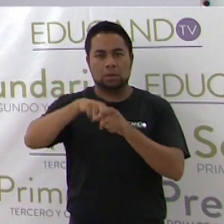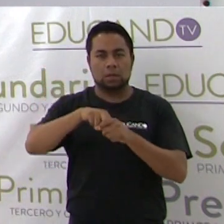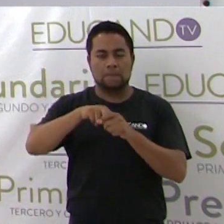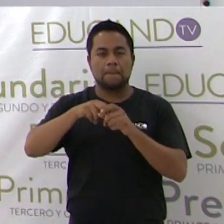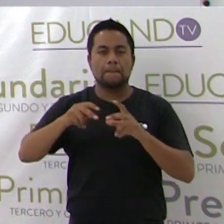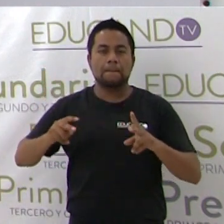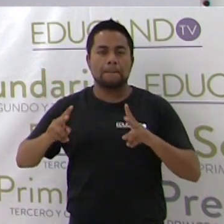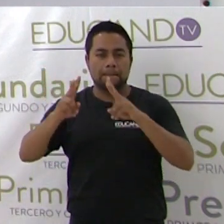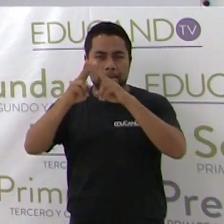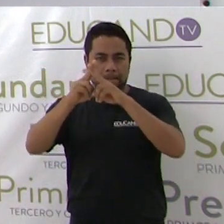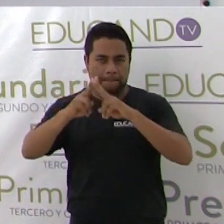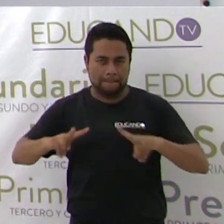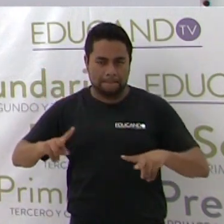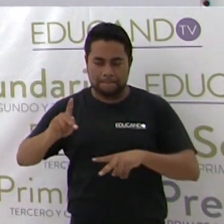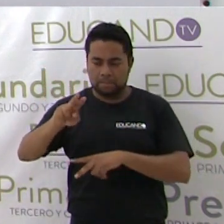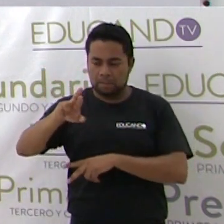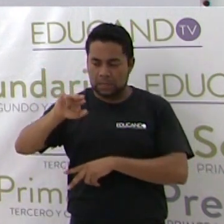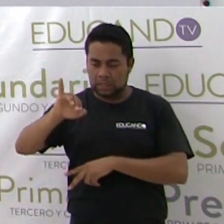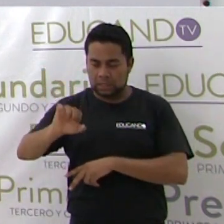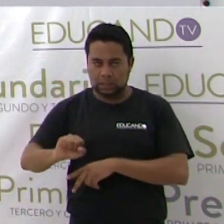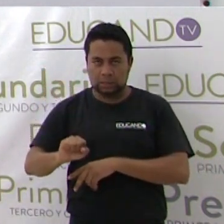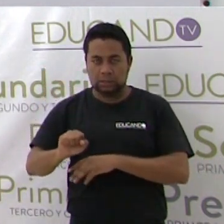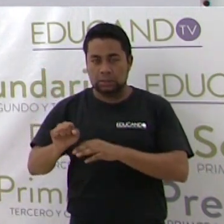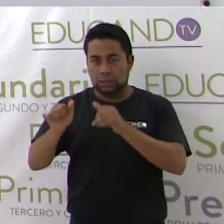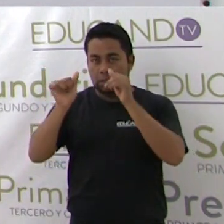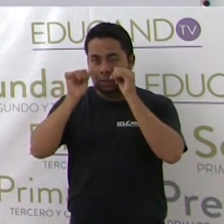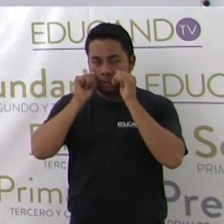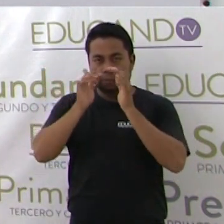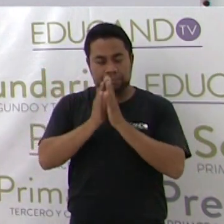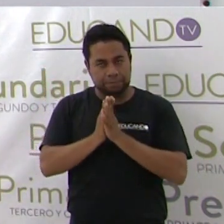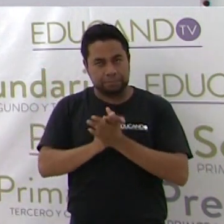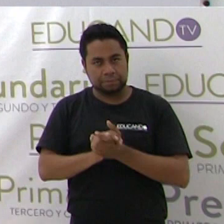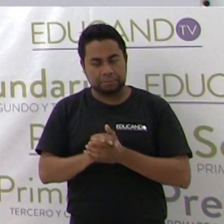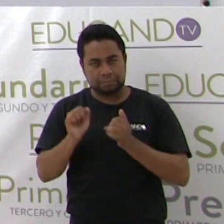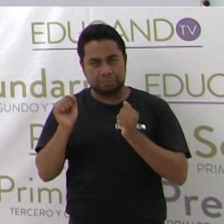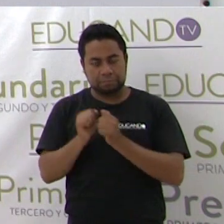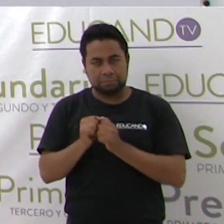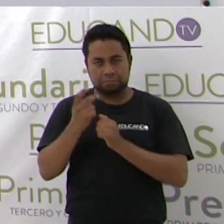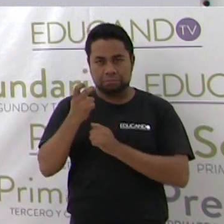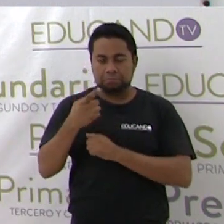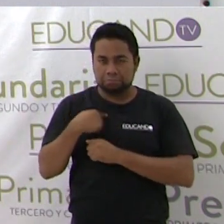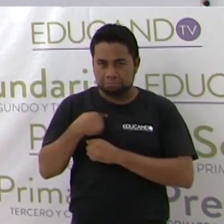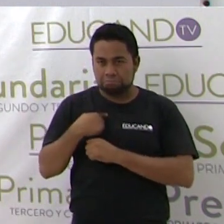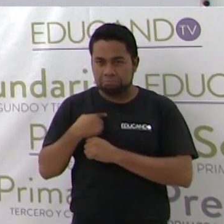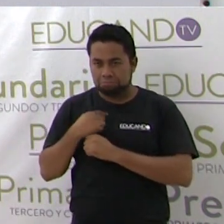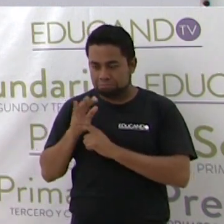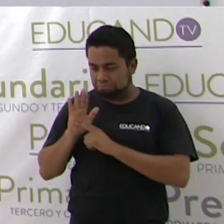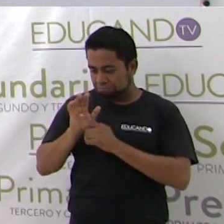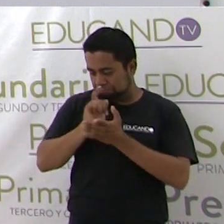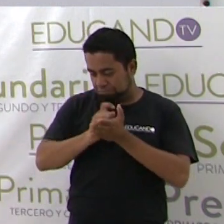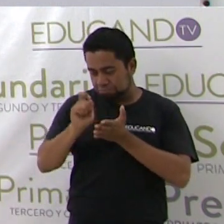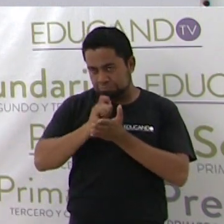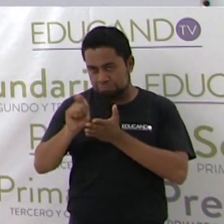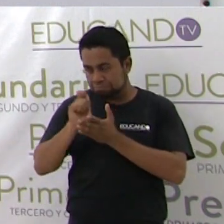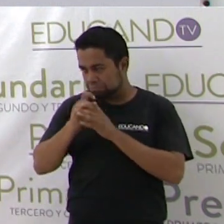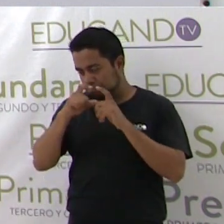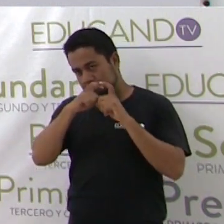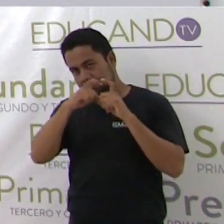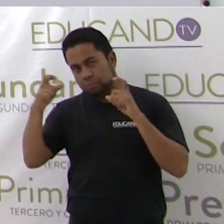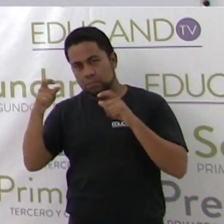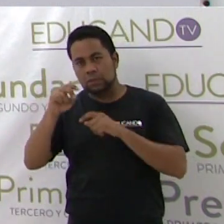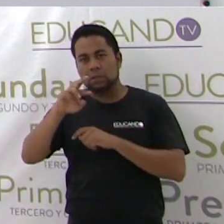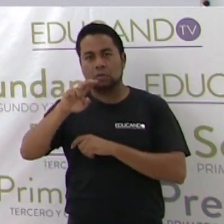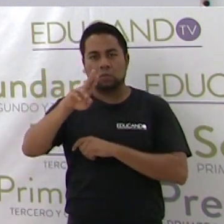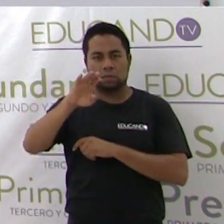París. Mucha atención con lo que yo te estoy poniendo en el pizarrón.